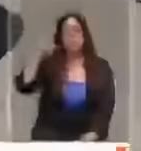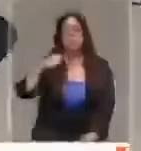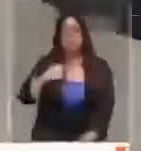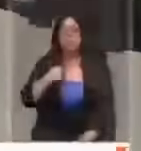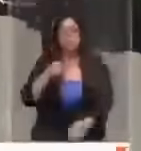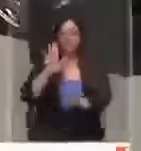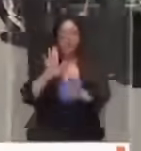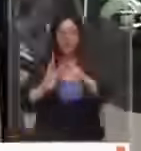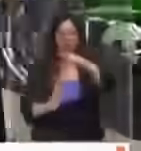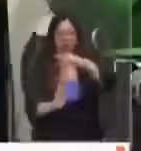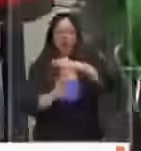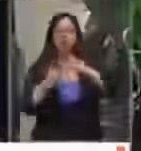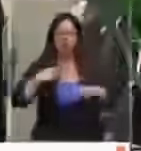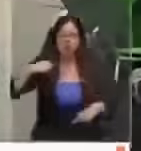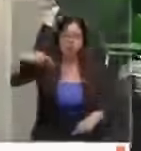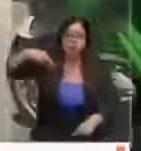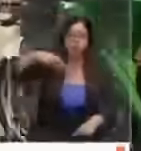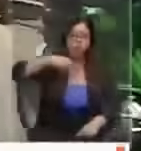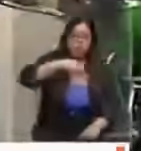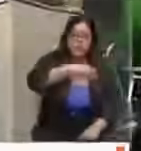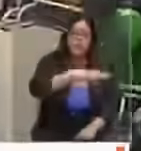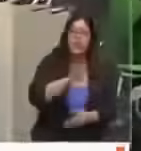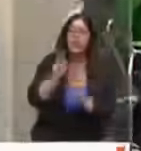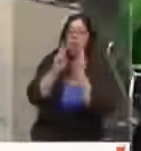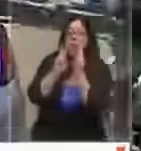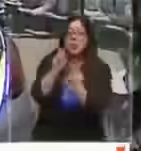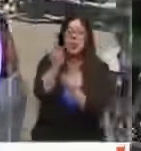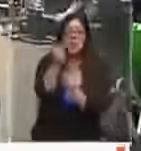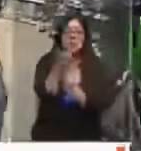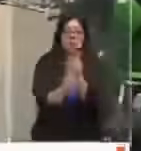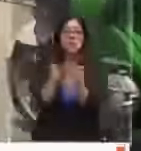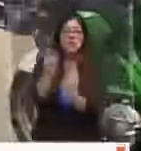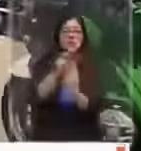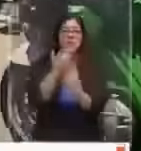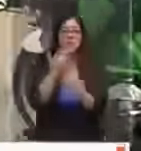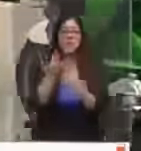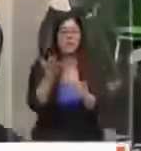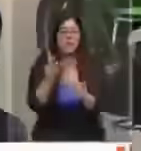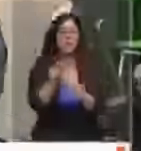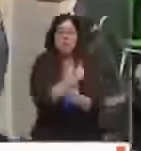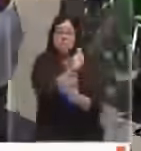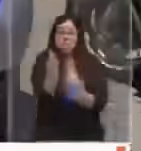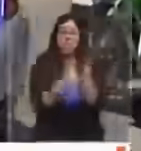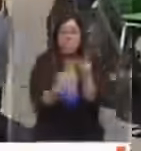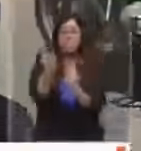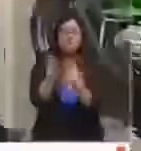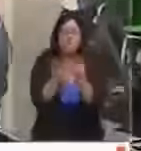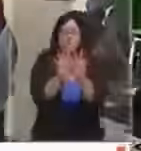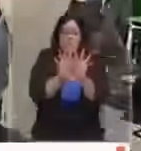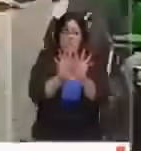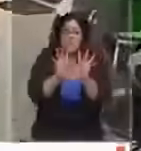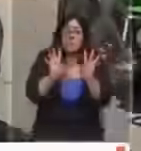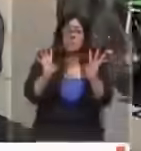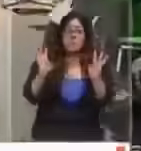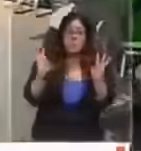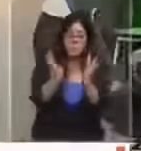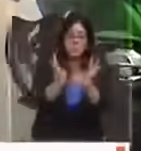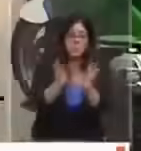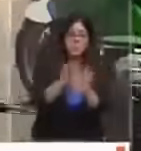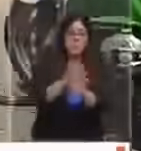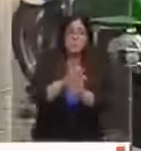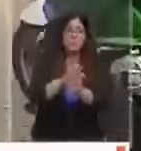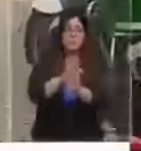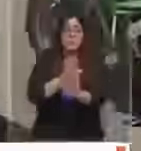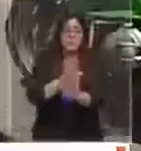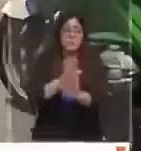segundo. Sí, mira, la cantidad de personas, porque no alcanzaron todas estas vallas papales para